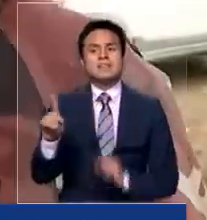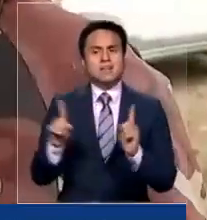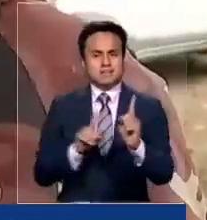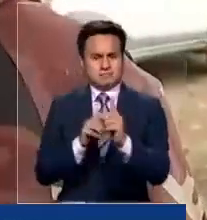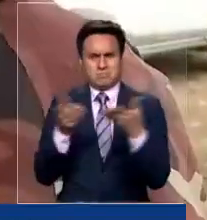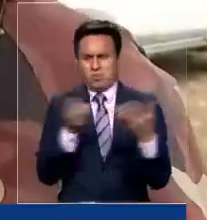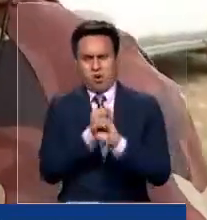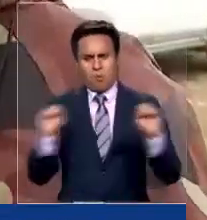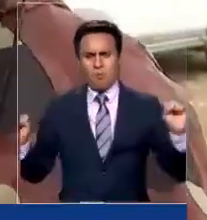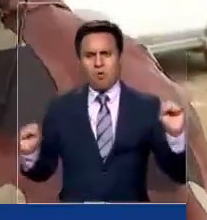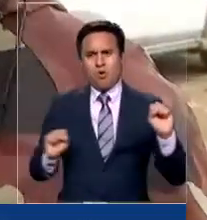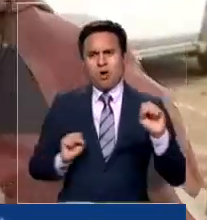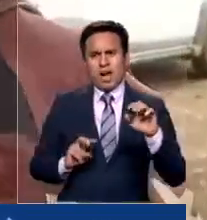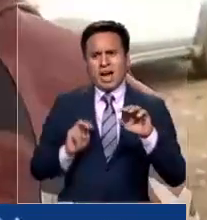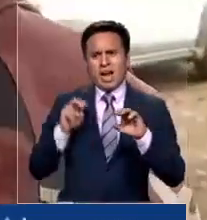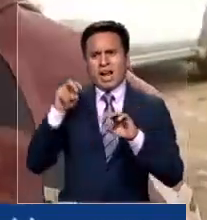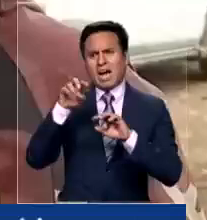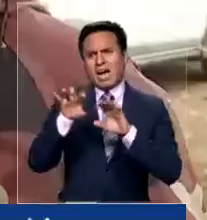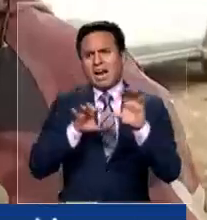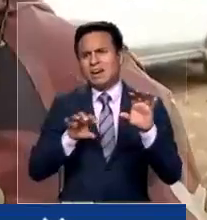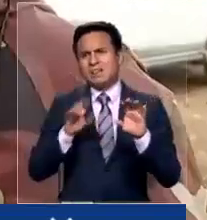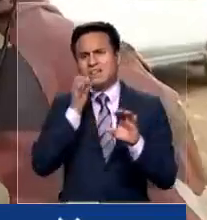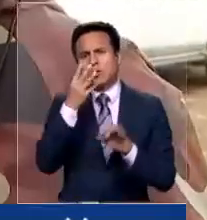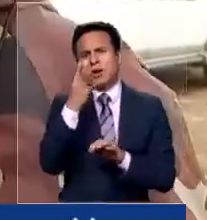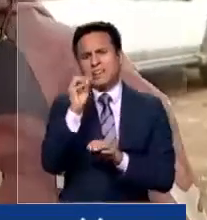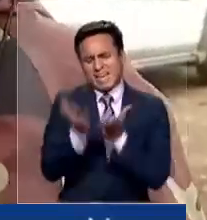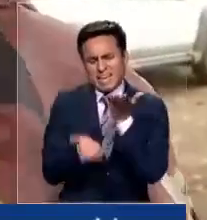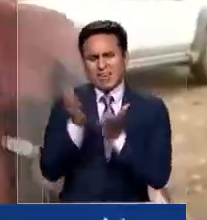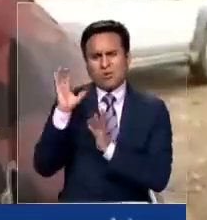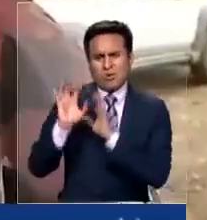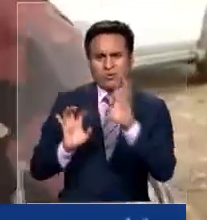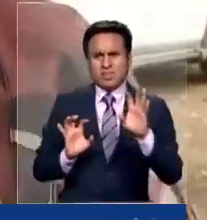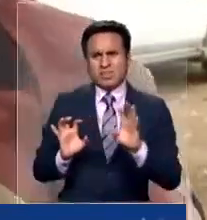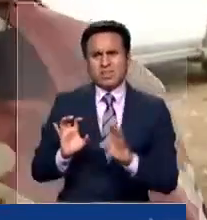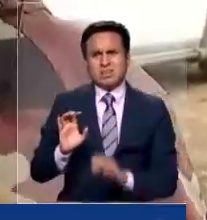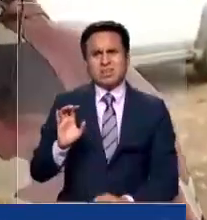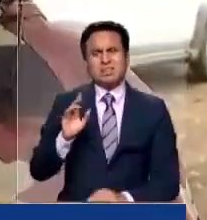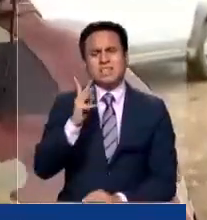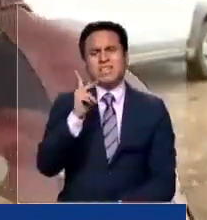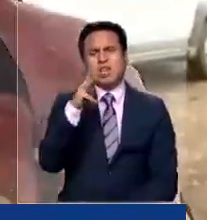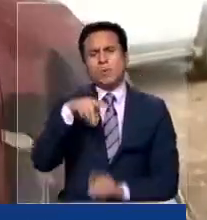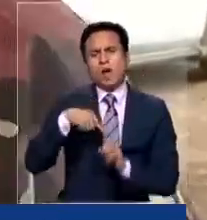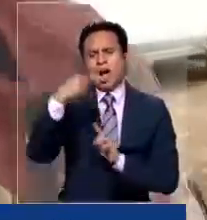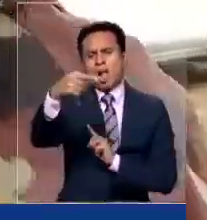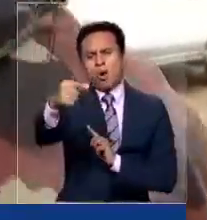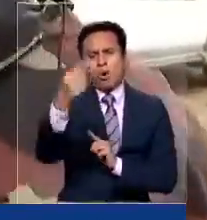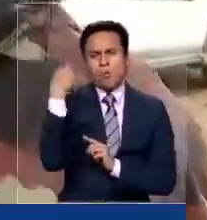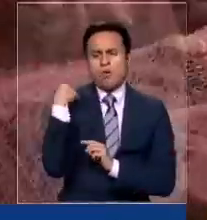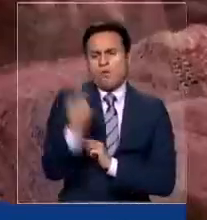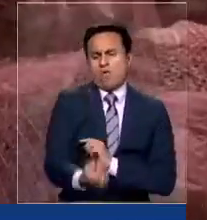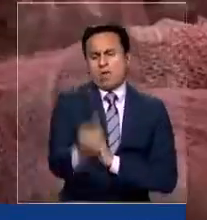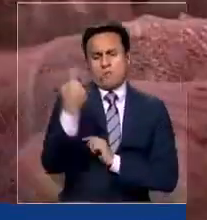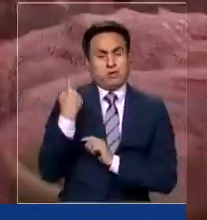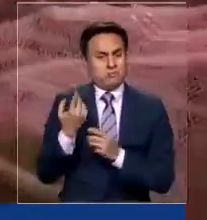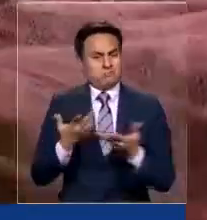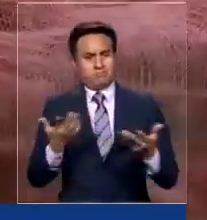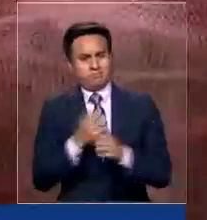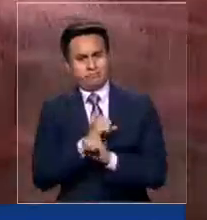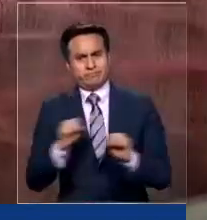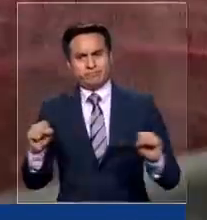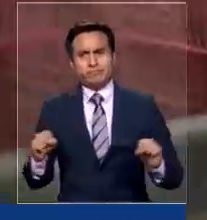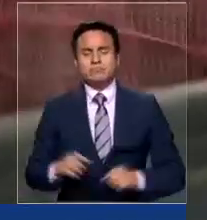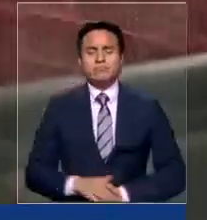imposible llegar a cargar a tabaco se debe a 40 kilos 57 kilómetros al hombro y fue volver y dejarlo